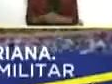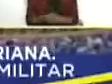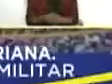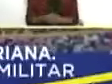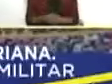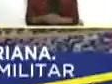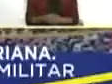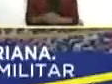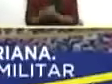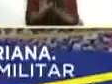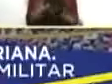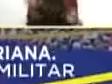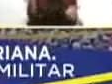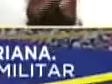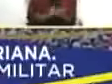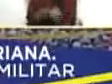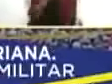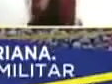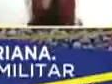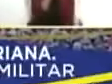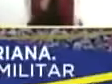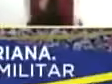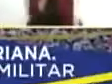No, mentira, miento. No.